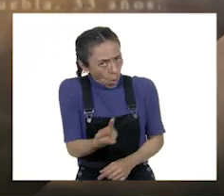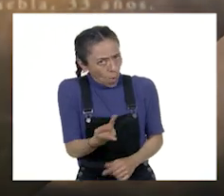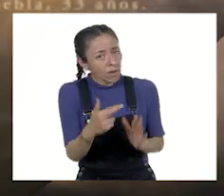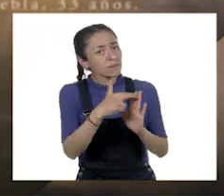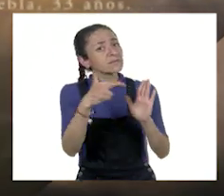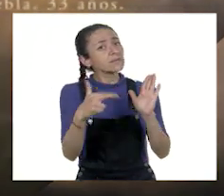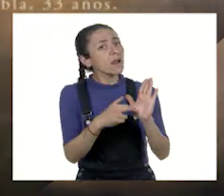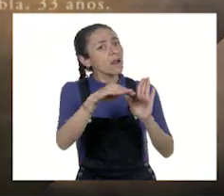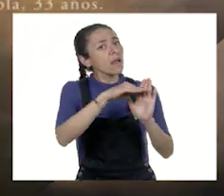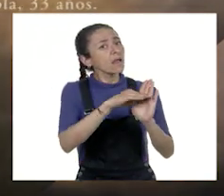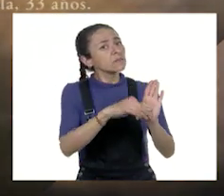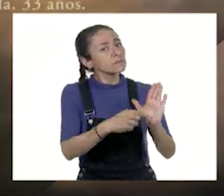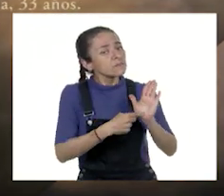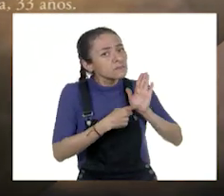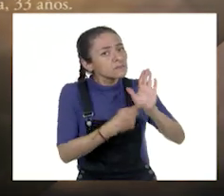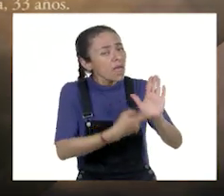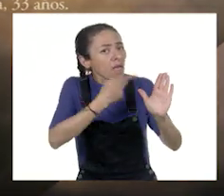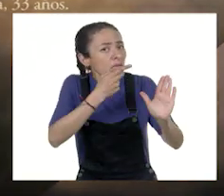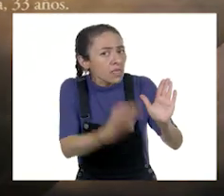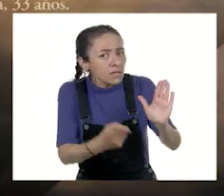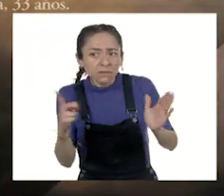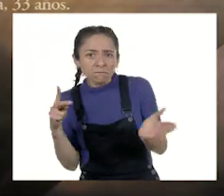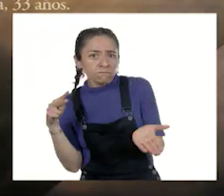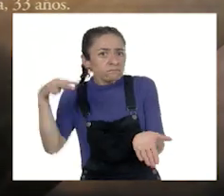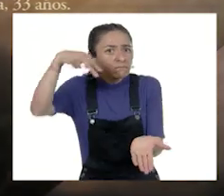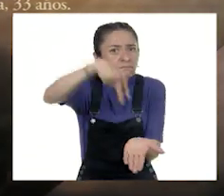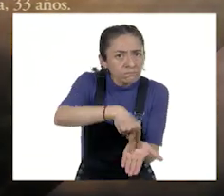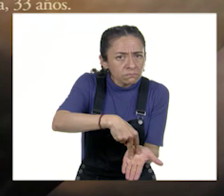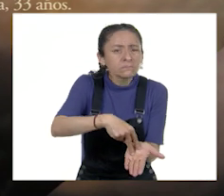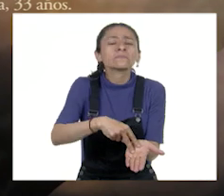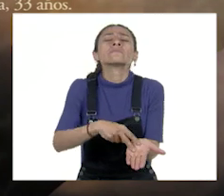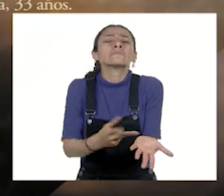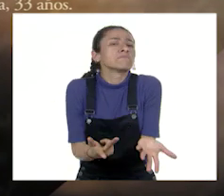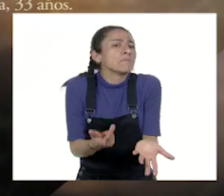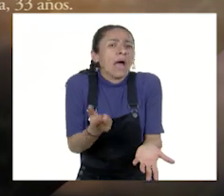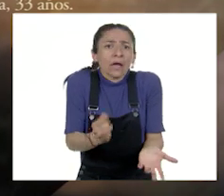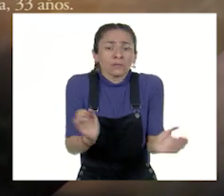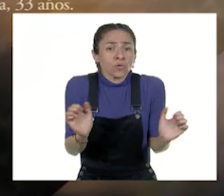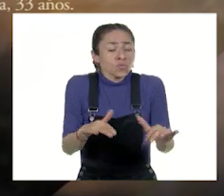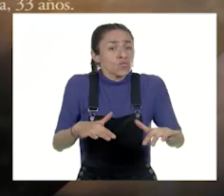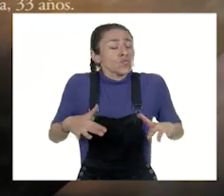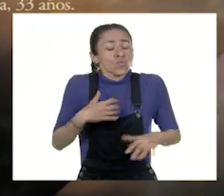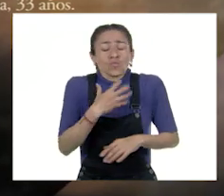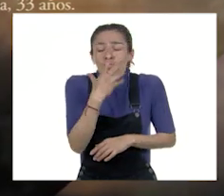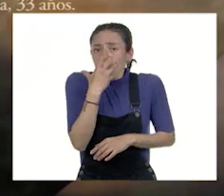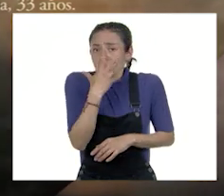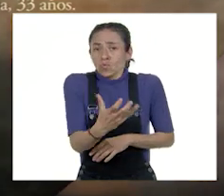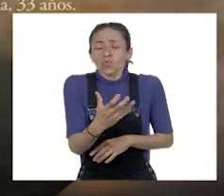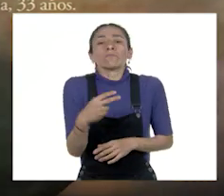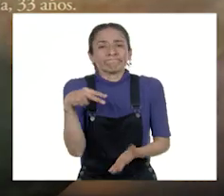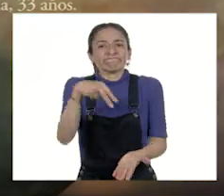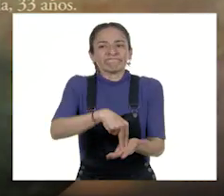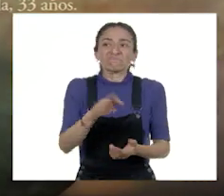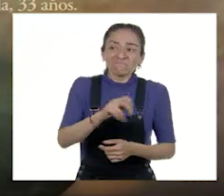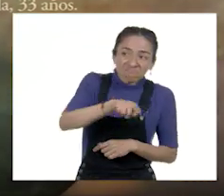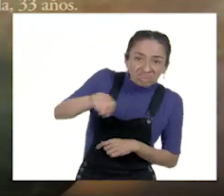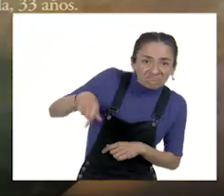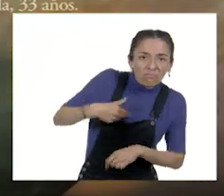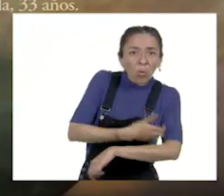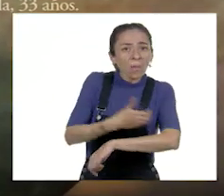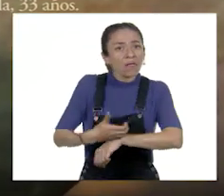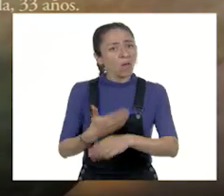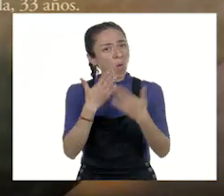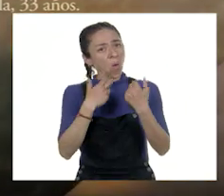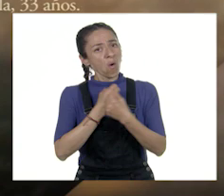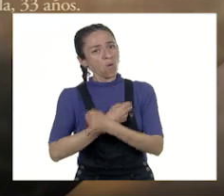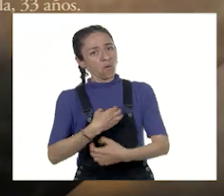se deberá uno presentar como se acostumbra en estas solemnidades. Quizá muchos compañeros no tengan el famoso frac,